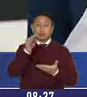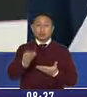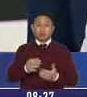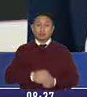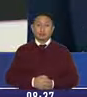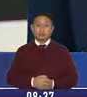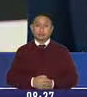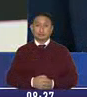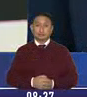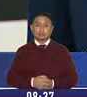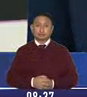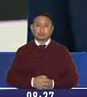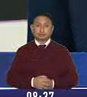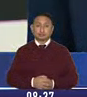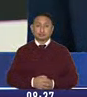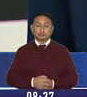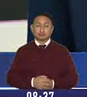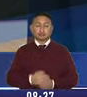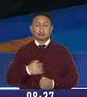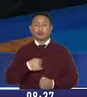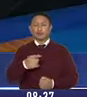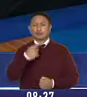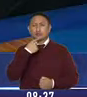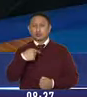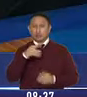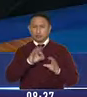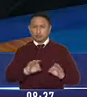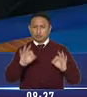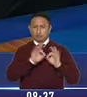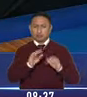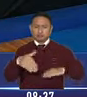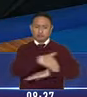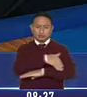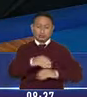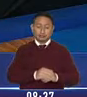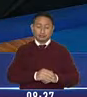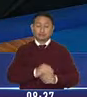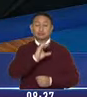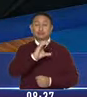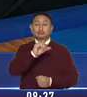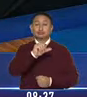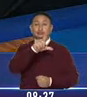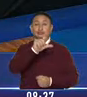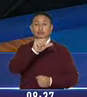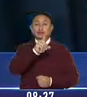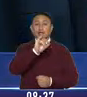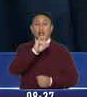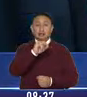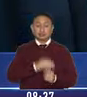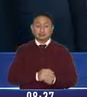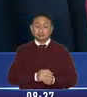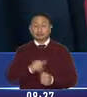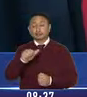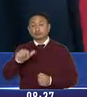las brigadas de seguridad ciudadana. Usted tocó algo muy importante, la vía Calacalí, Río Blanco, y también la